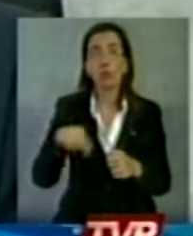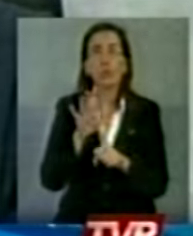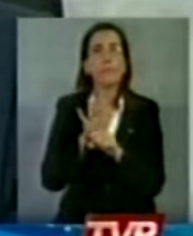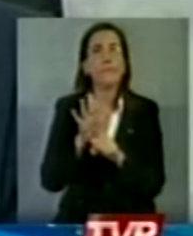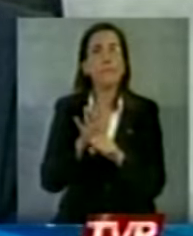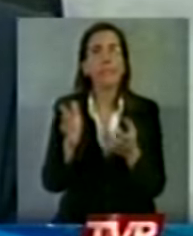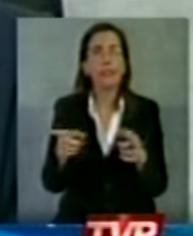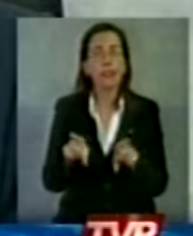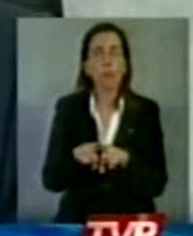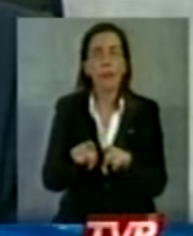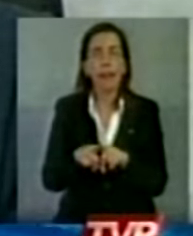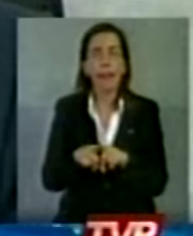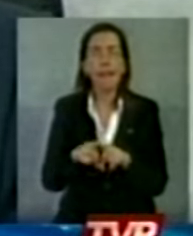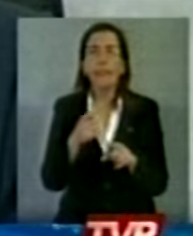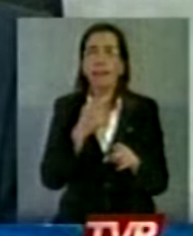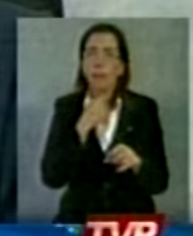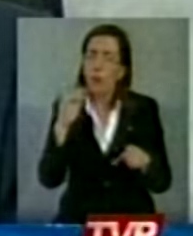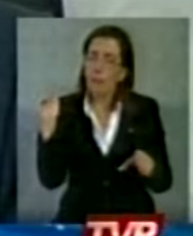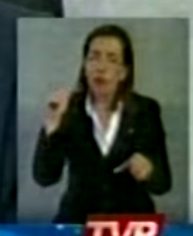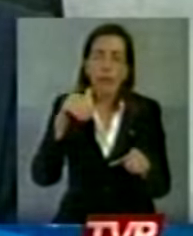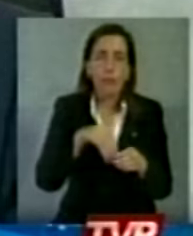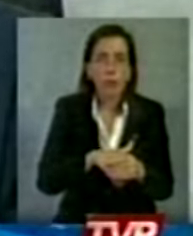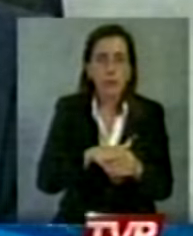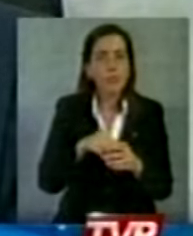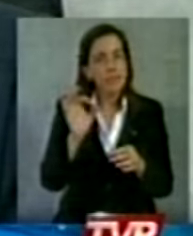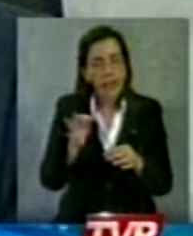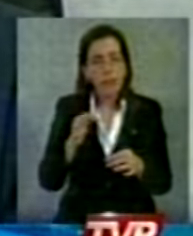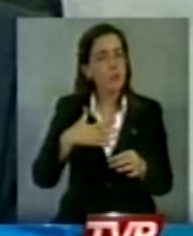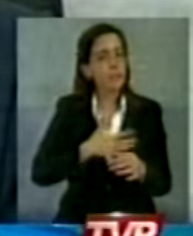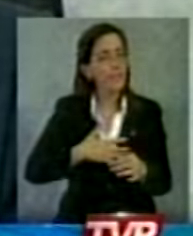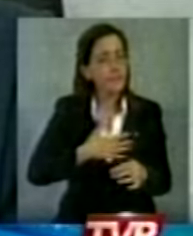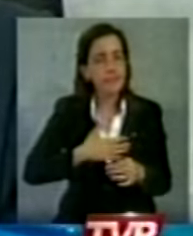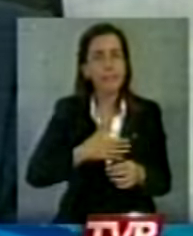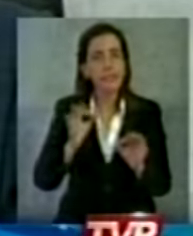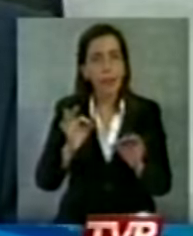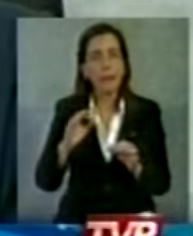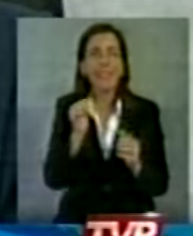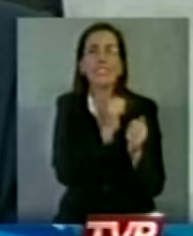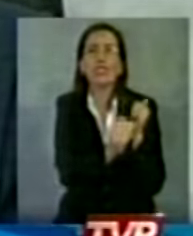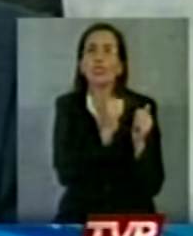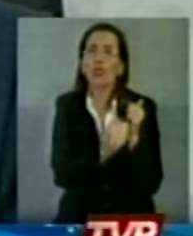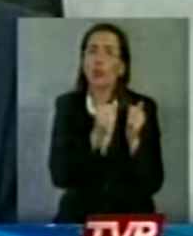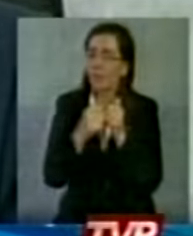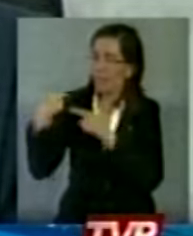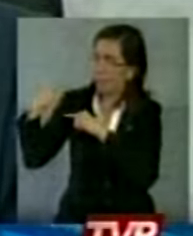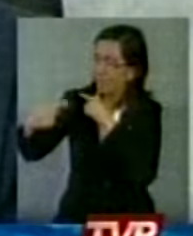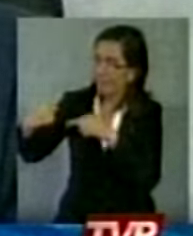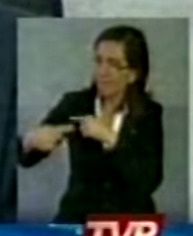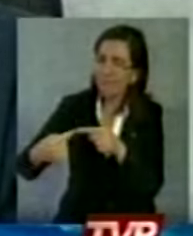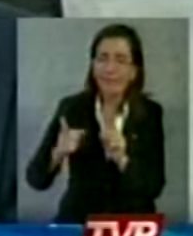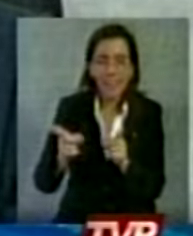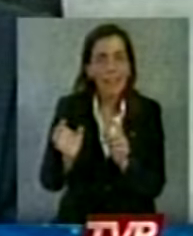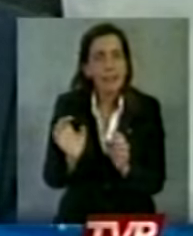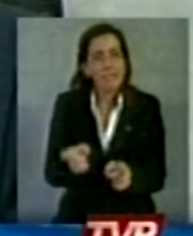inscriptas en nuestra más profunda raigambre y acervo, en nuestra historia de hallazgos y